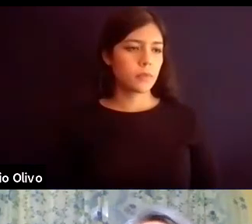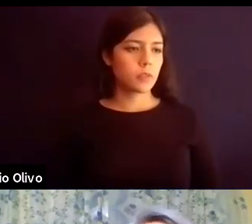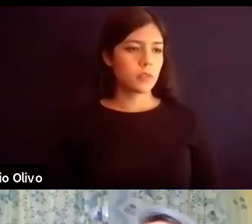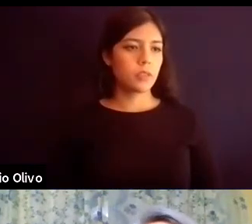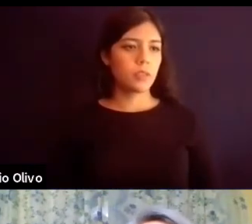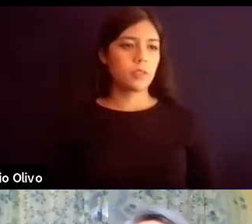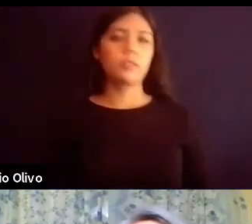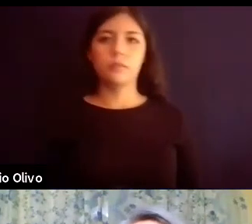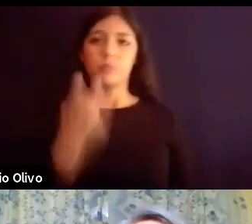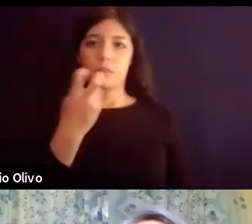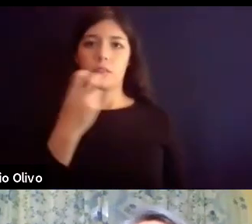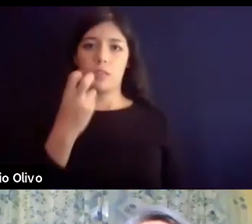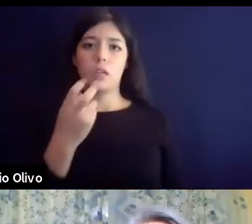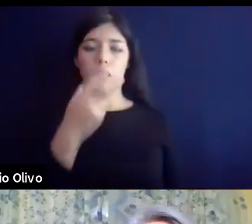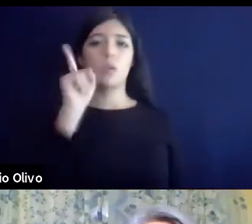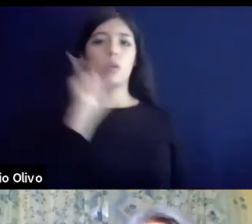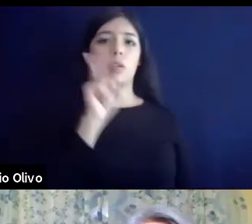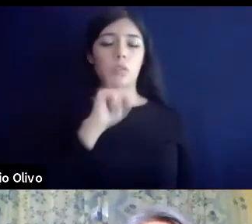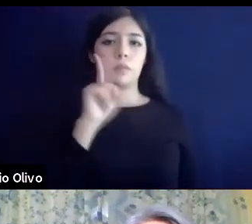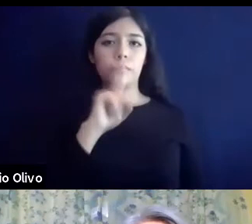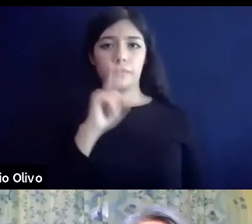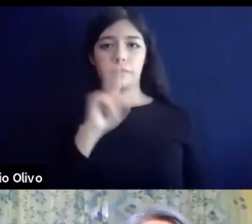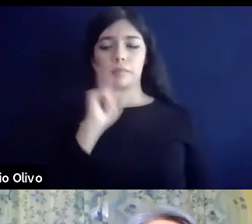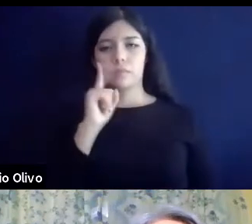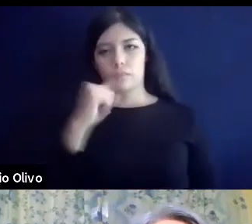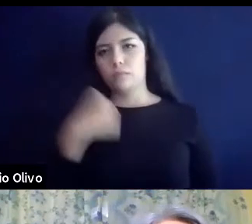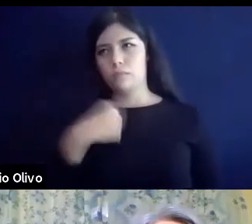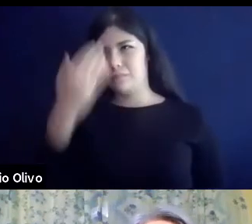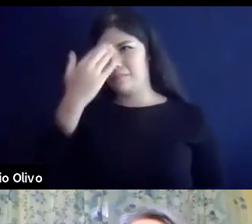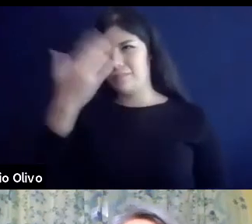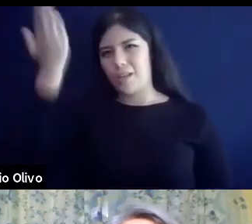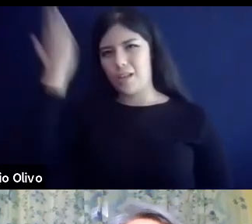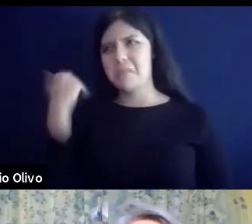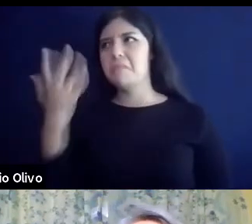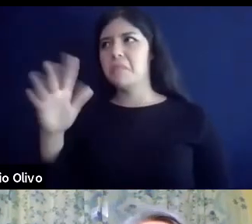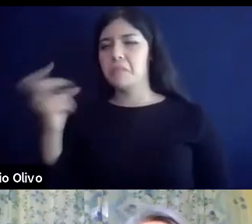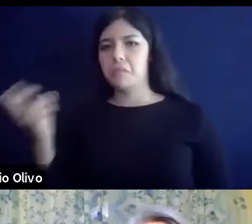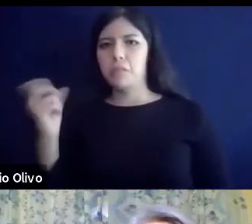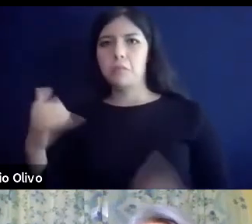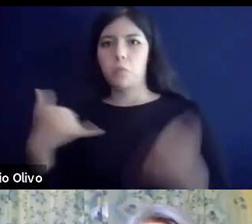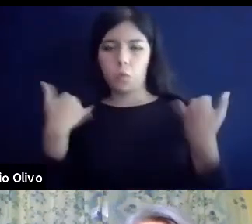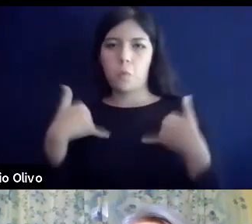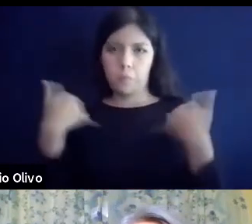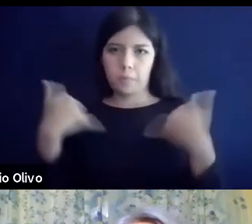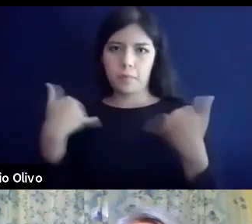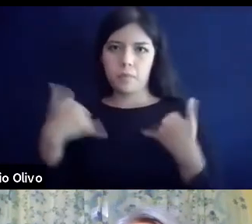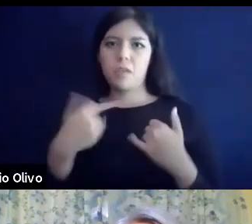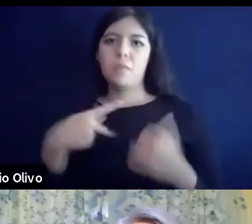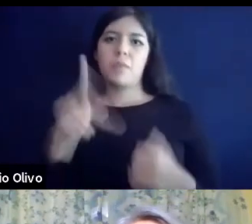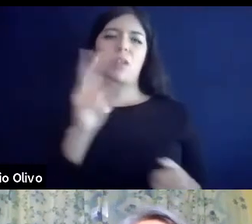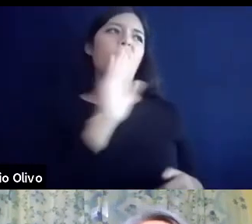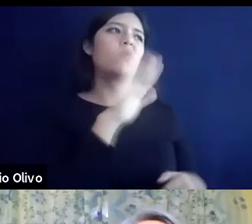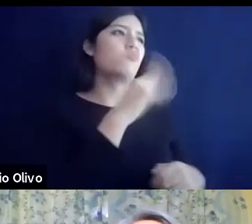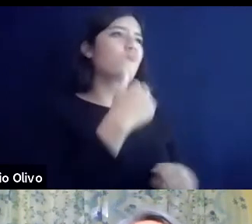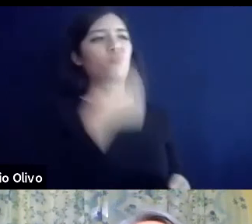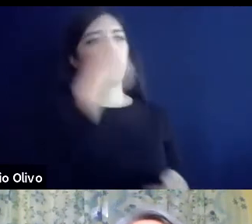Entonces, Gaby, cuando yo la conocí, estaba en la prepa, creo en la secundaria, y ella creía que ya nada más hasta ahí le iba a